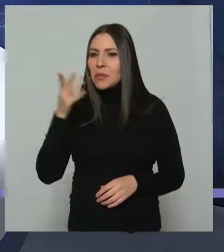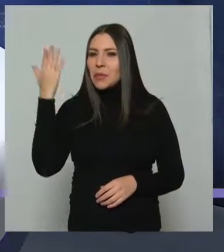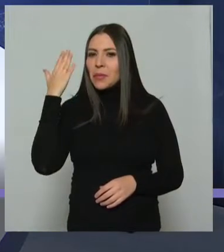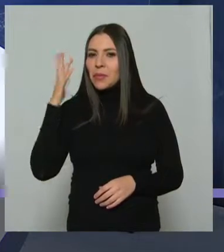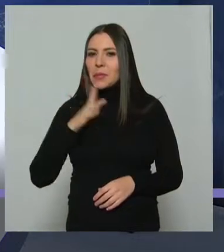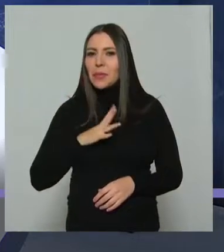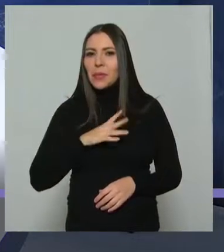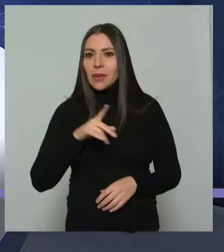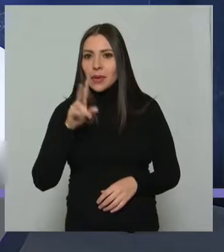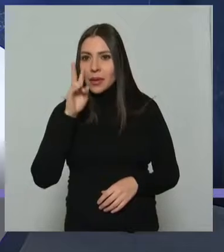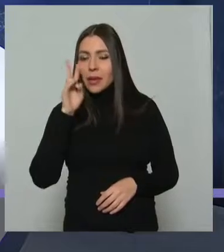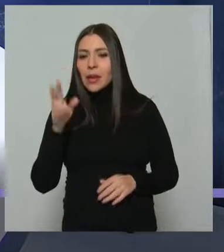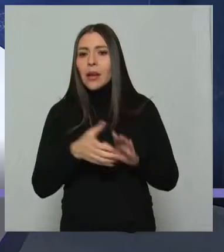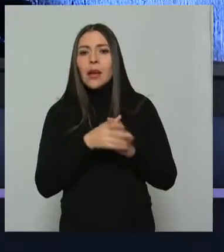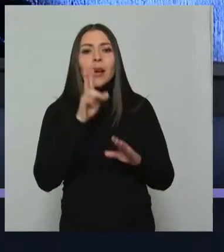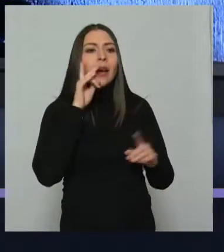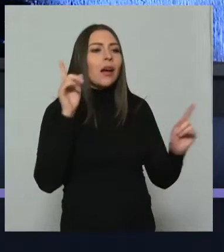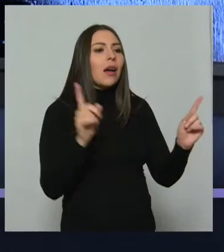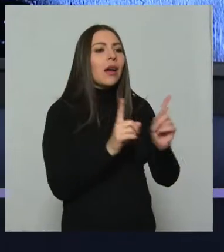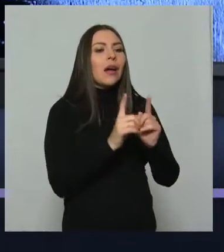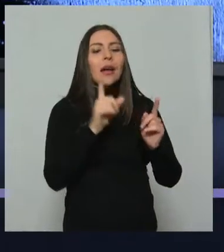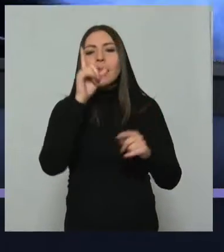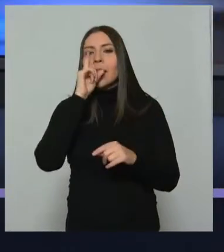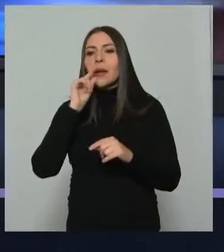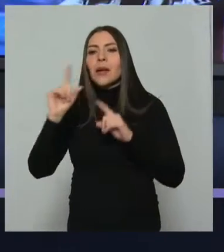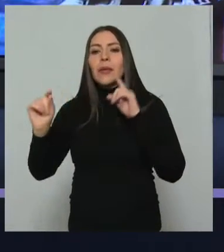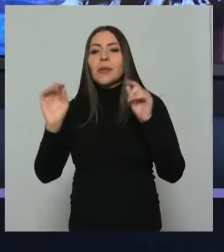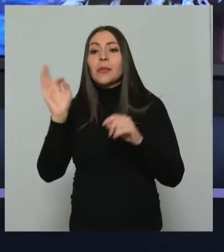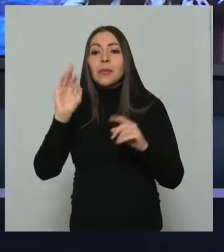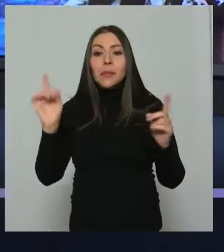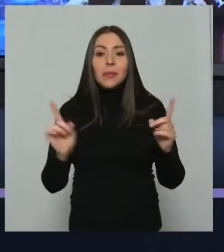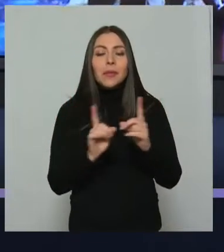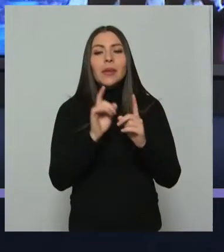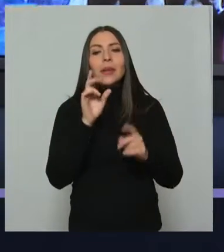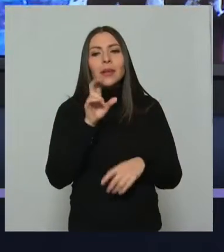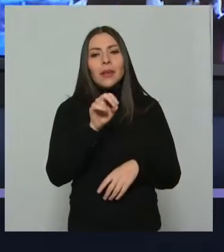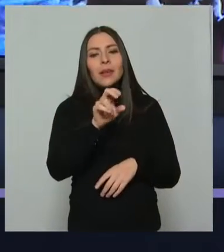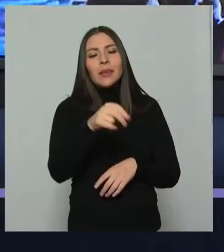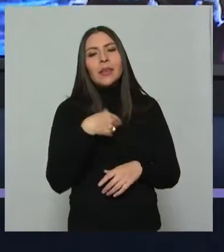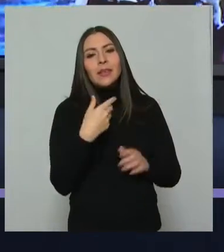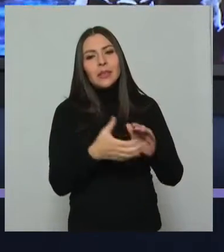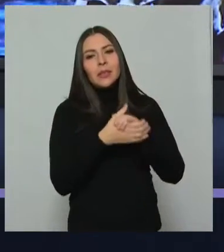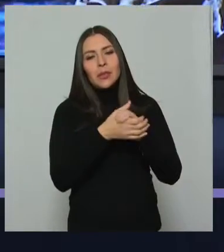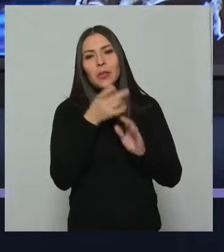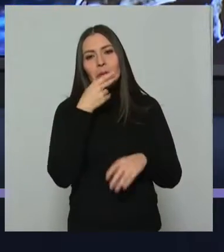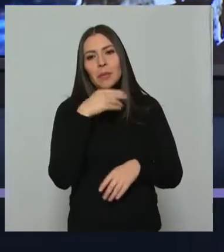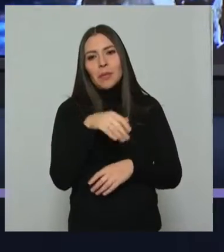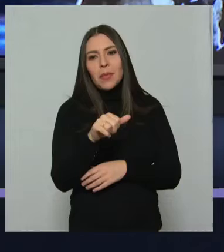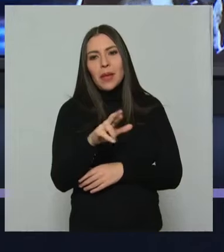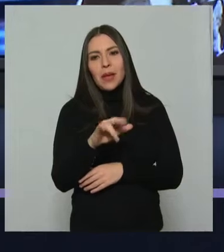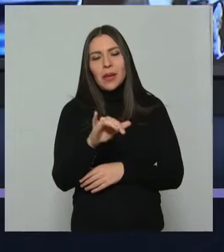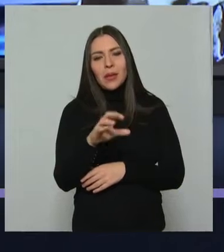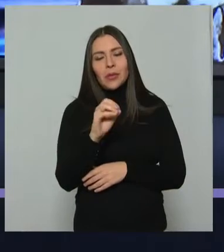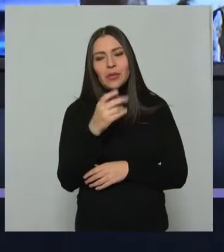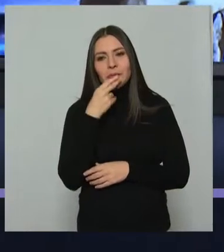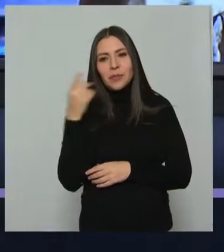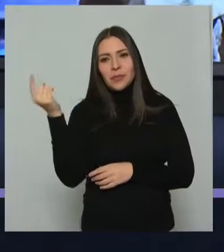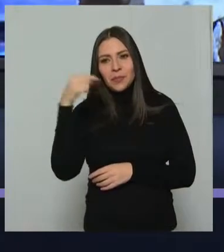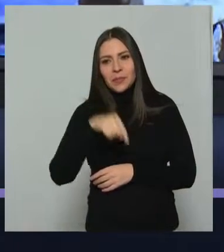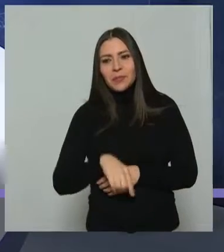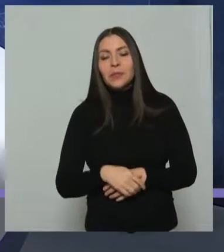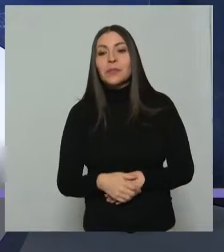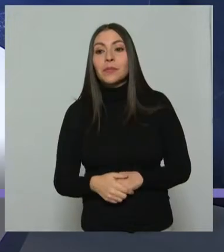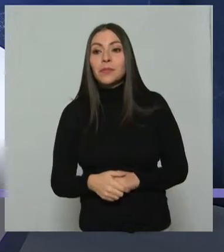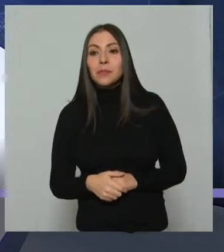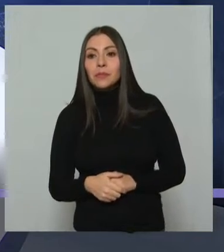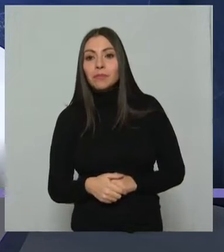saludaste? No, yo estaba acá, ya no coincidimos, pero sí, coincidimos habitualmente el gran el gran Mario Ficache, qué bueno que Pues sigue. estuvo ahí